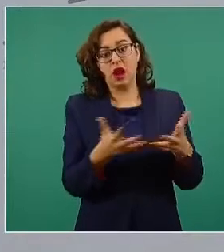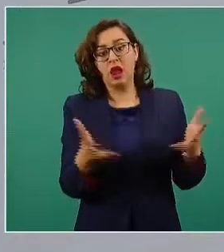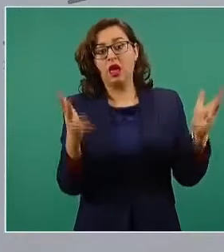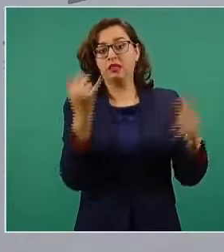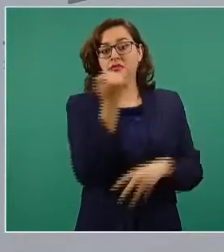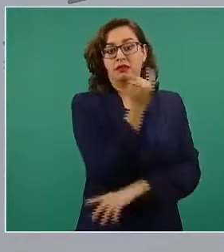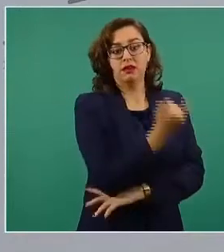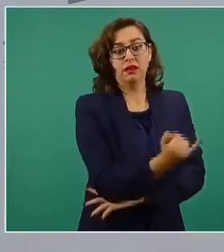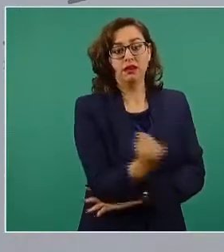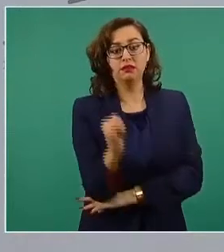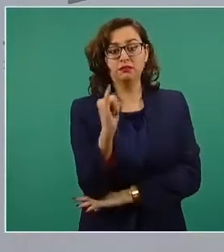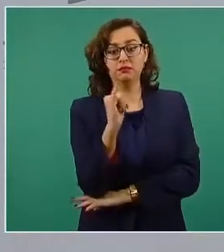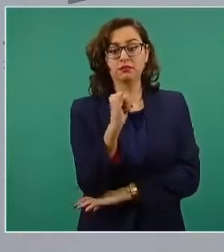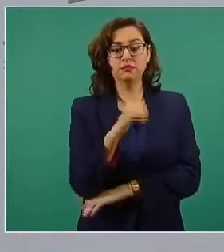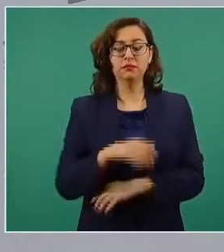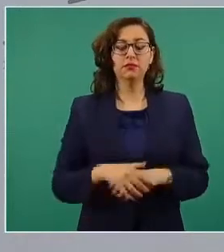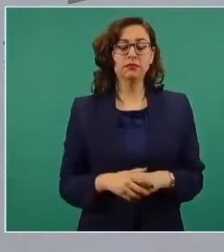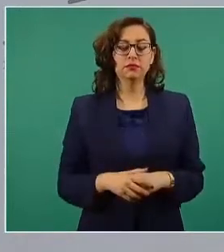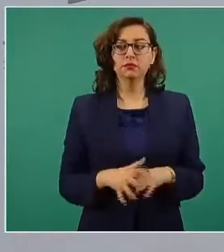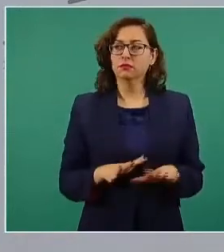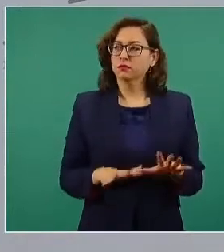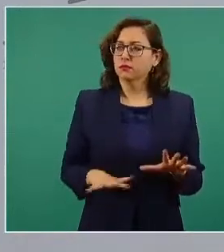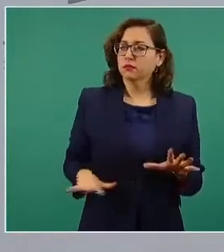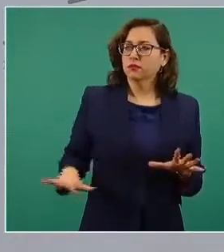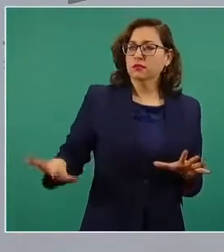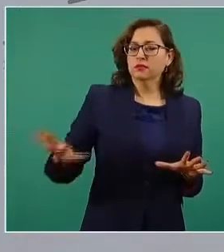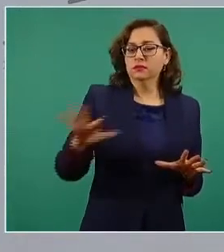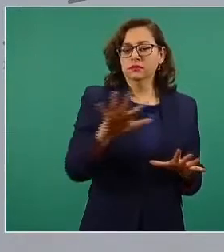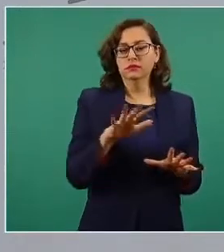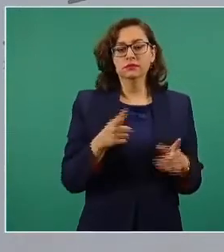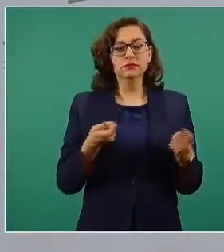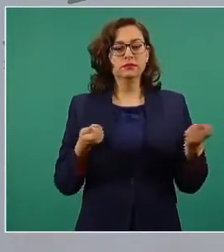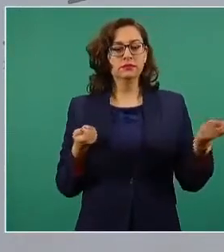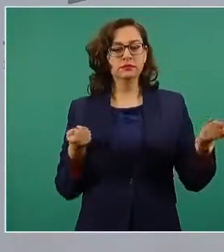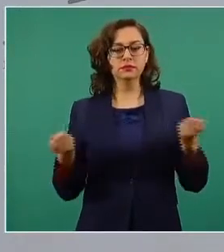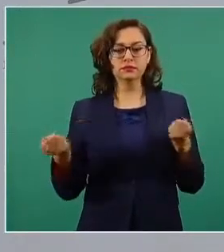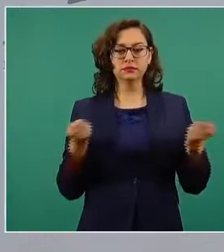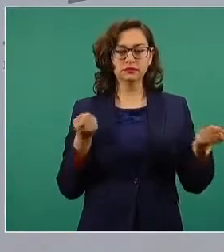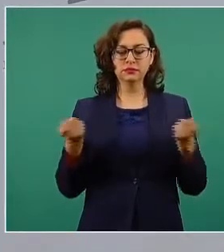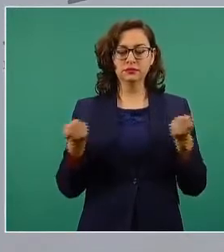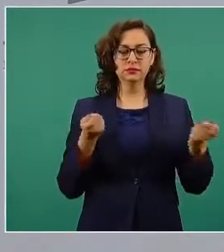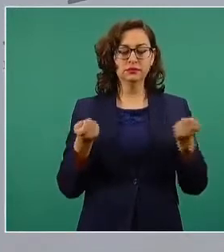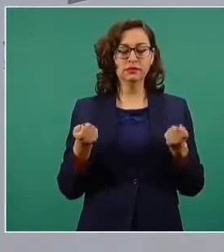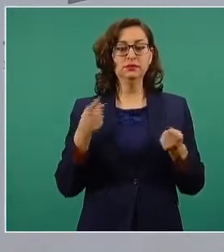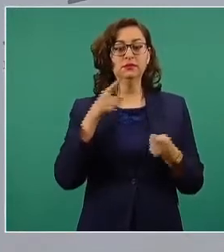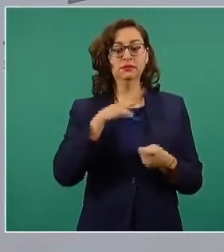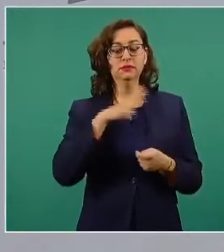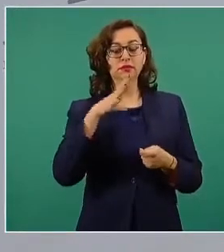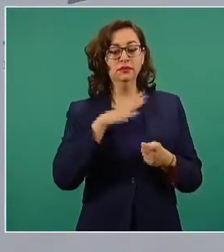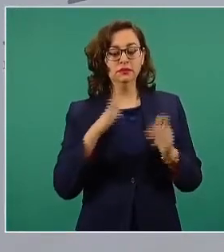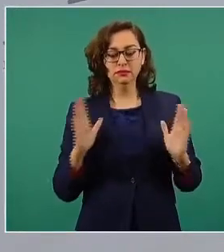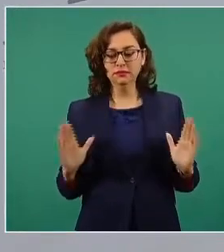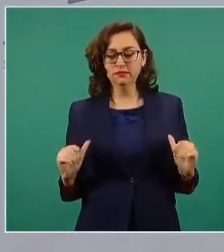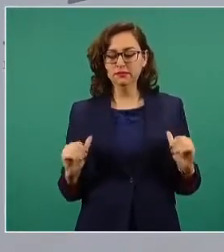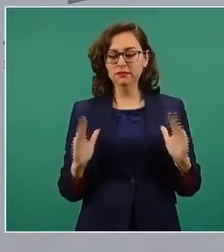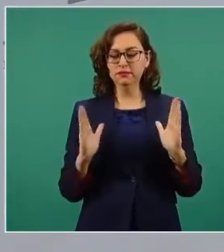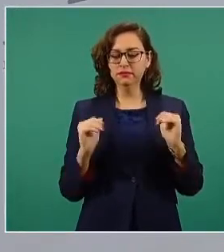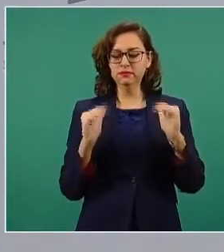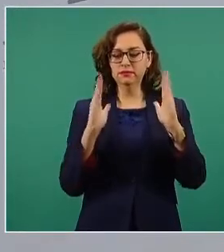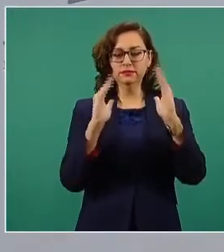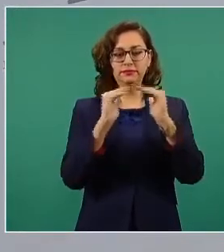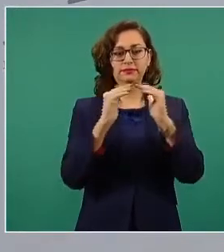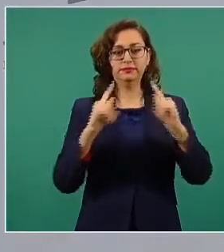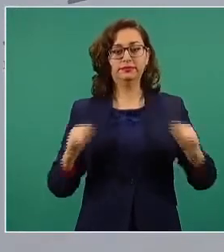jardines. Dominando esta zona ceremonial, la pirámide del Templo Mayor